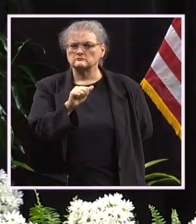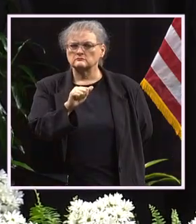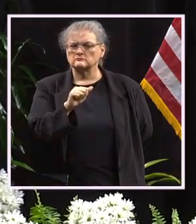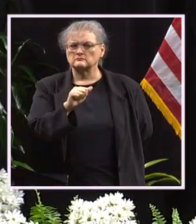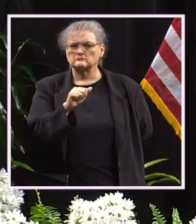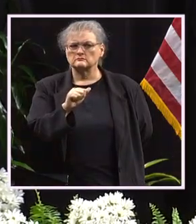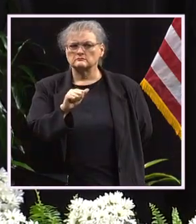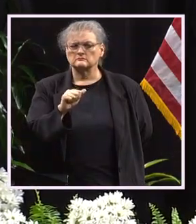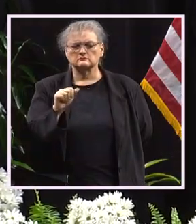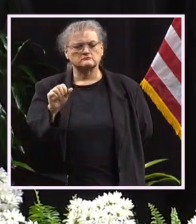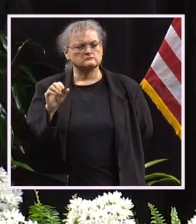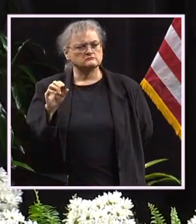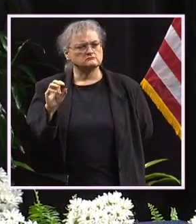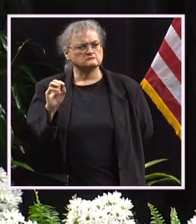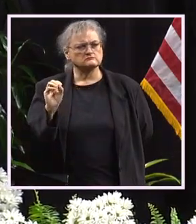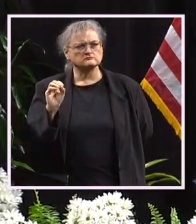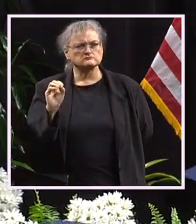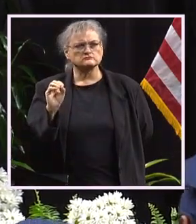Moyinolua Onamusi,